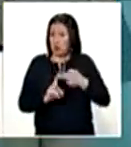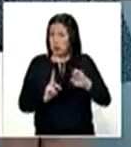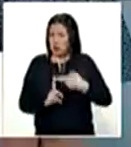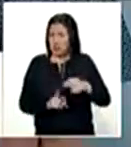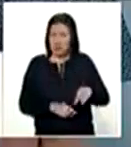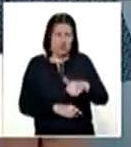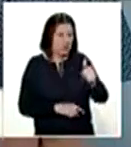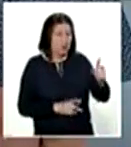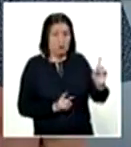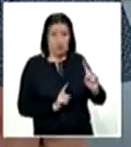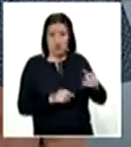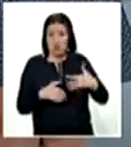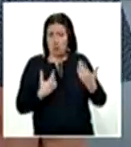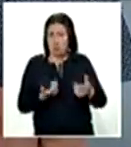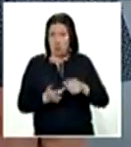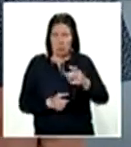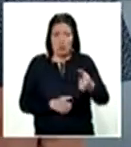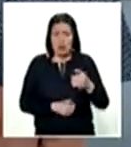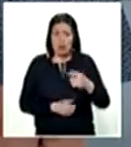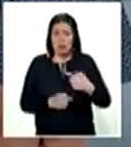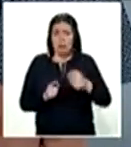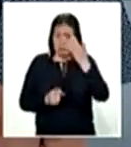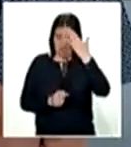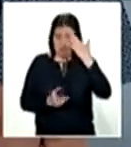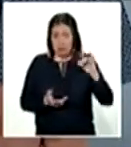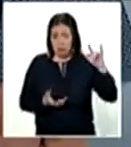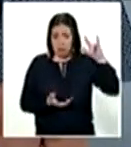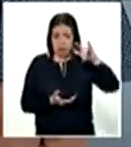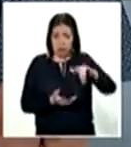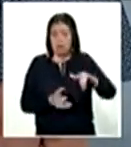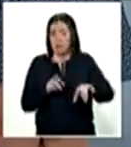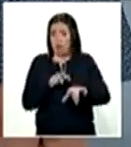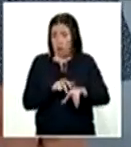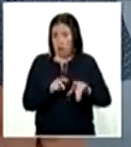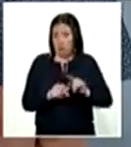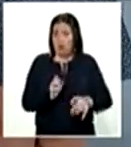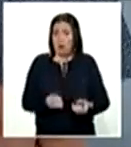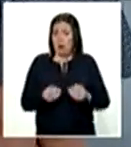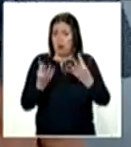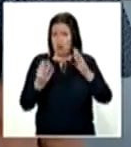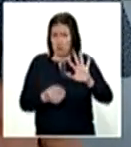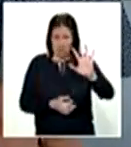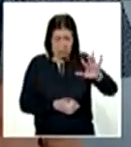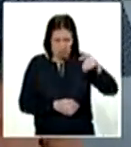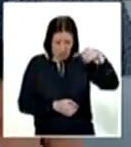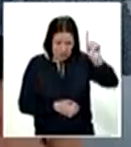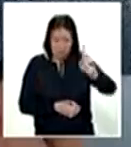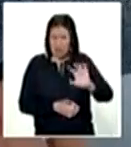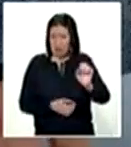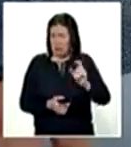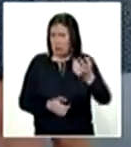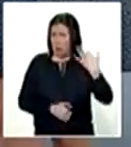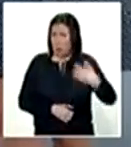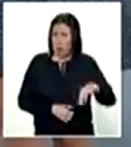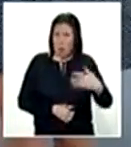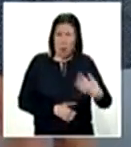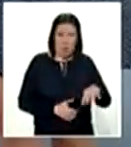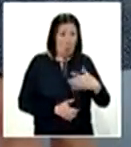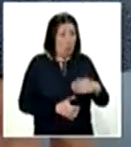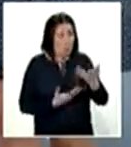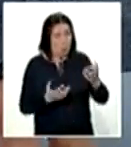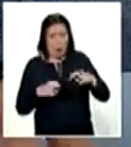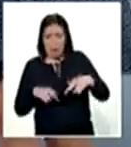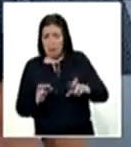de medios no se puede alojar. Yo sé que ustedes han viajado en el mismo charter, pero todo este viaje ha costado hasta 5 millones de soles. O sea, es realmente algo que